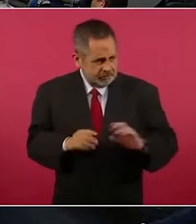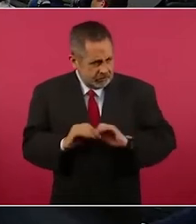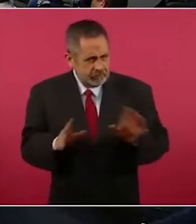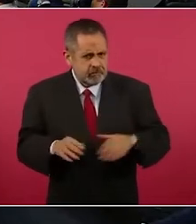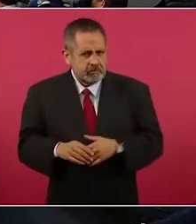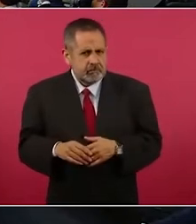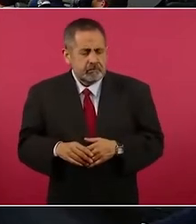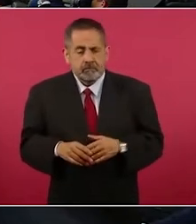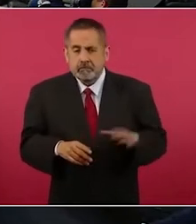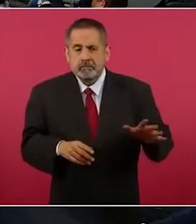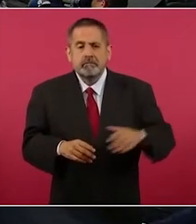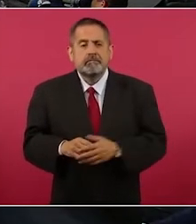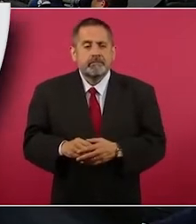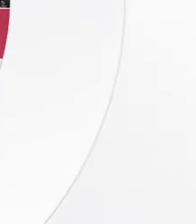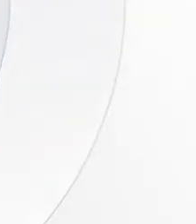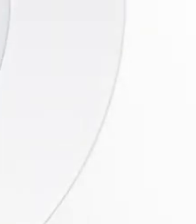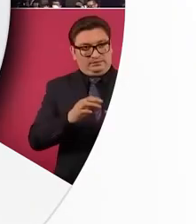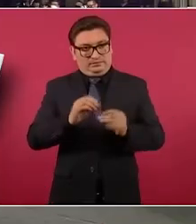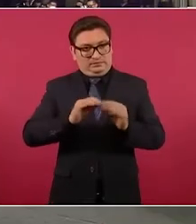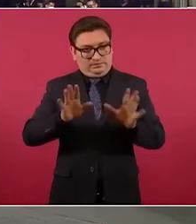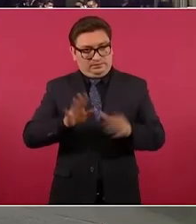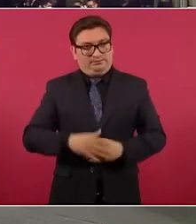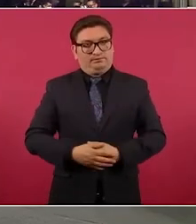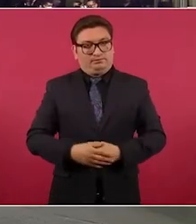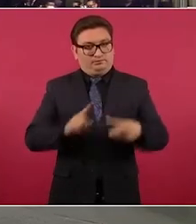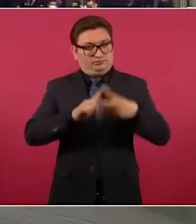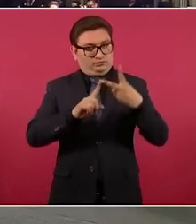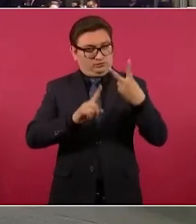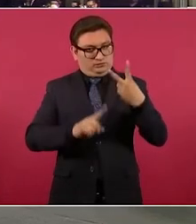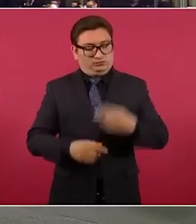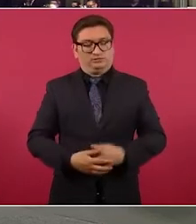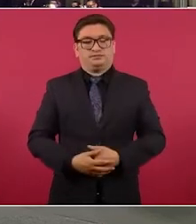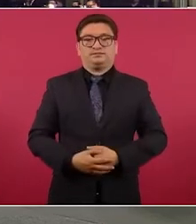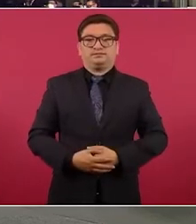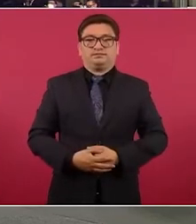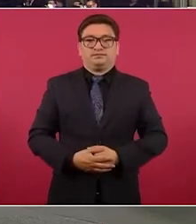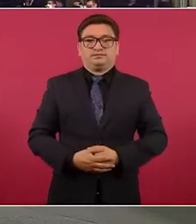¿Y cuánto tiempo gobernando? Dos cosas. Primero,